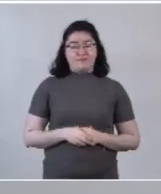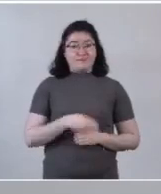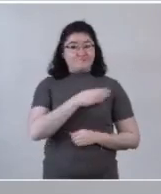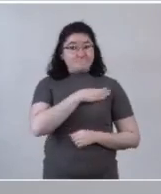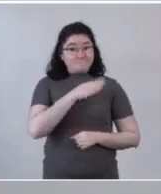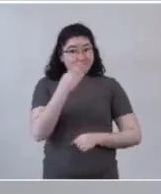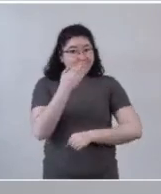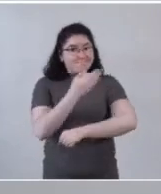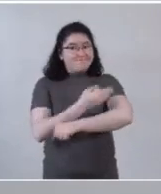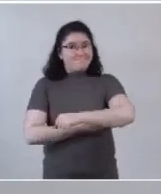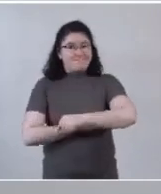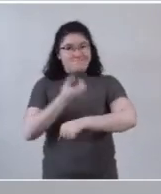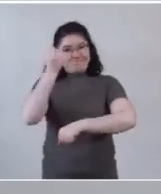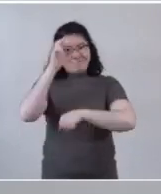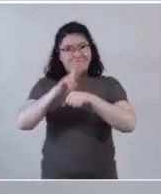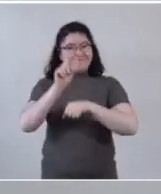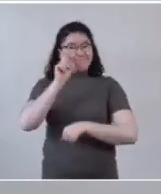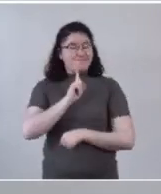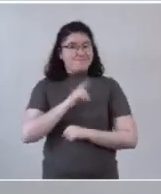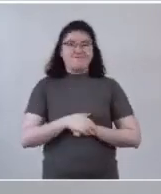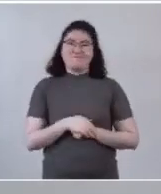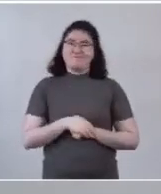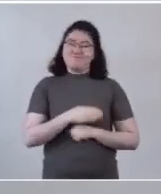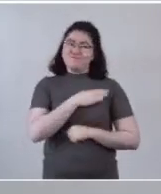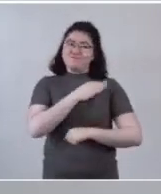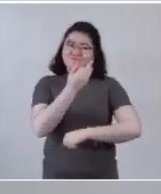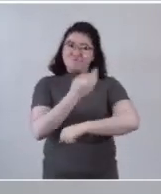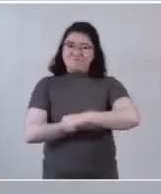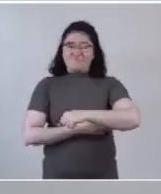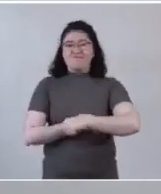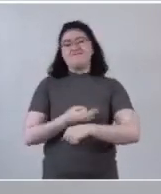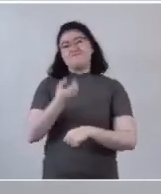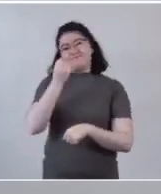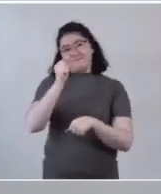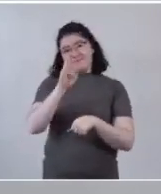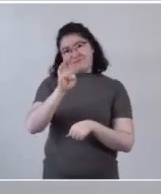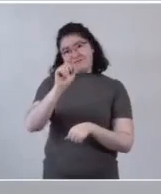Buenas tardes, doctora. Buenas tardes. Buenas tardes, subsecretario.